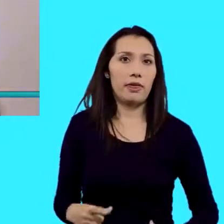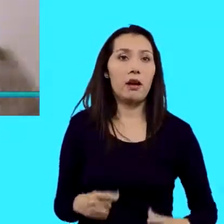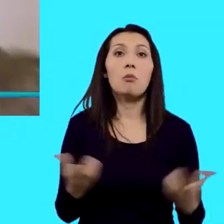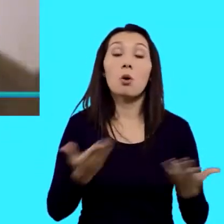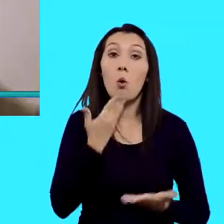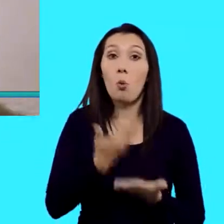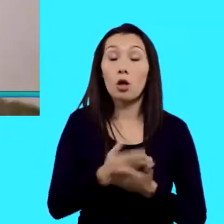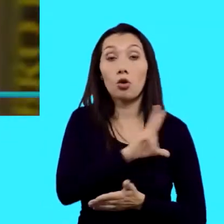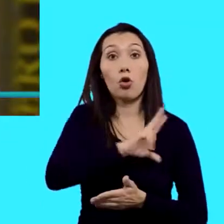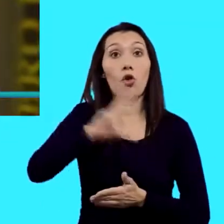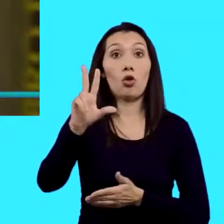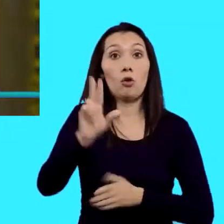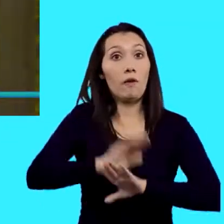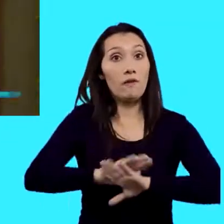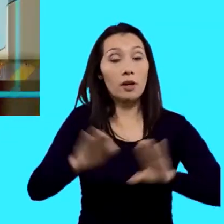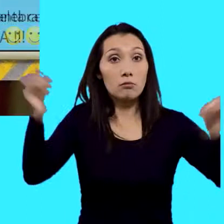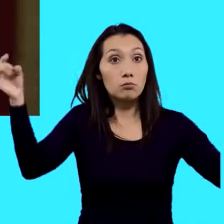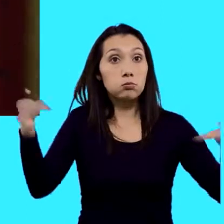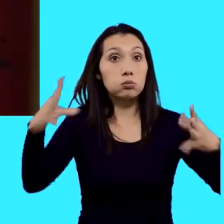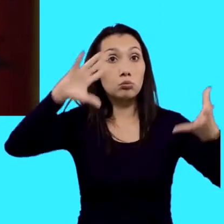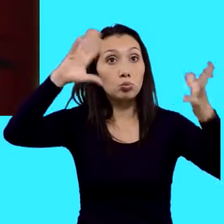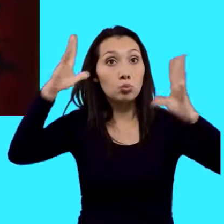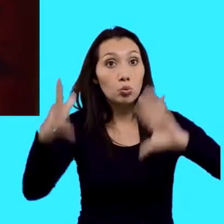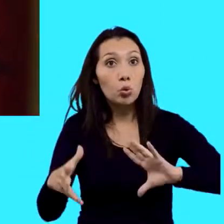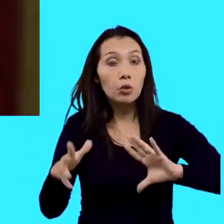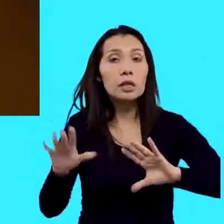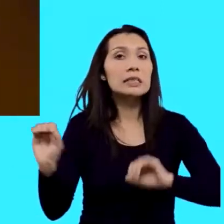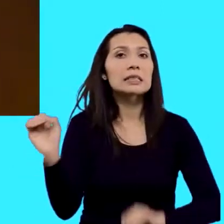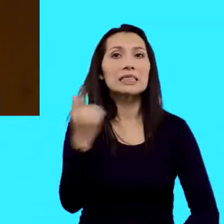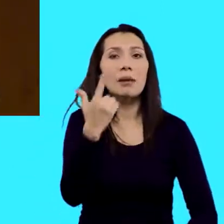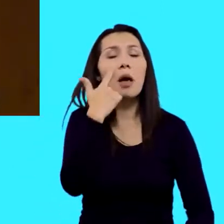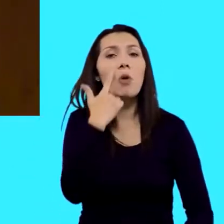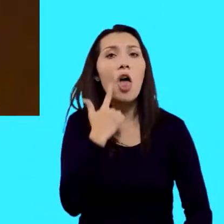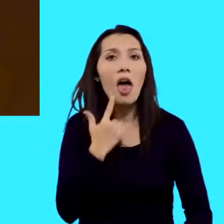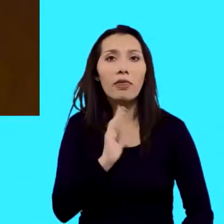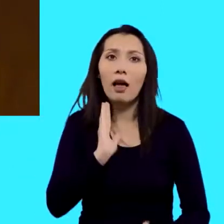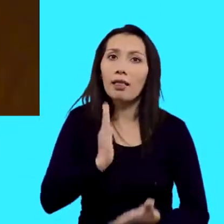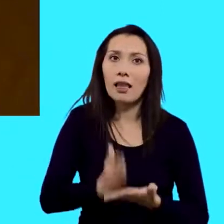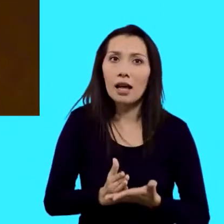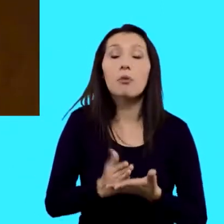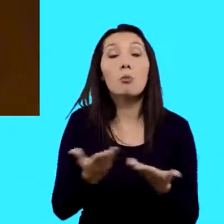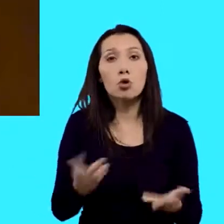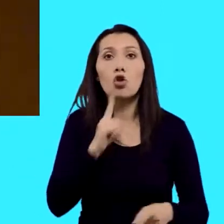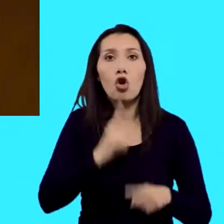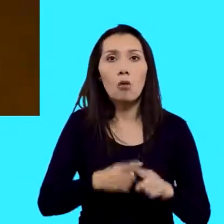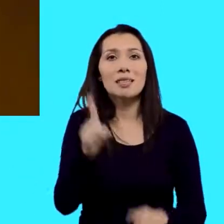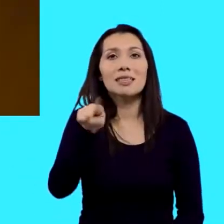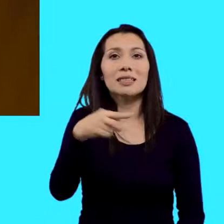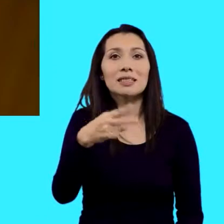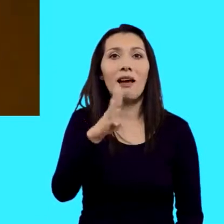porque es cuando Dios terminó de crear el mundo y el séptimo día terminó, y por eso se llama